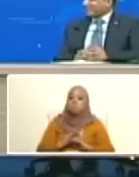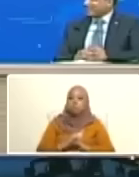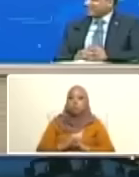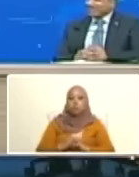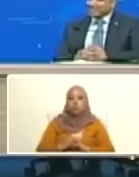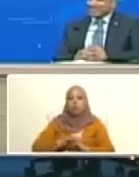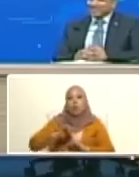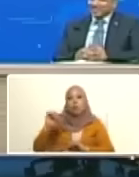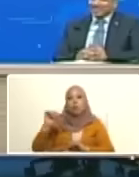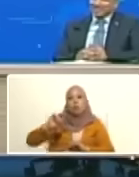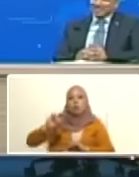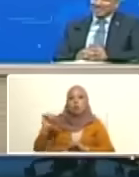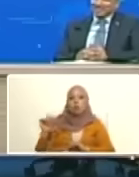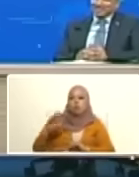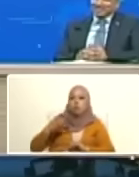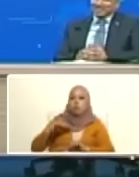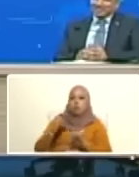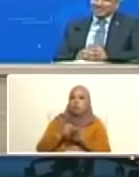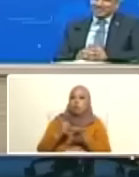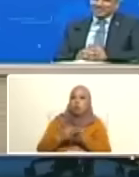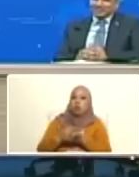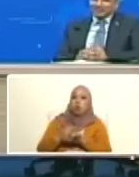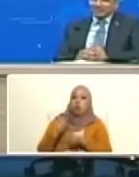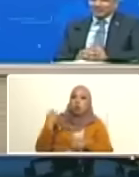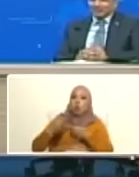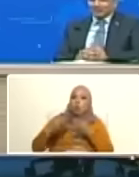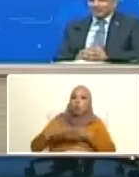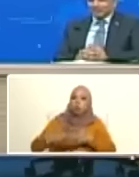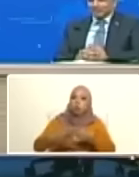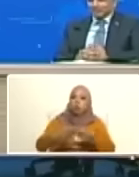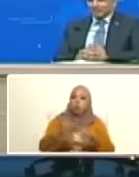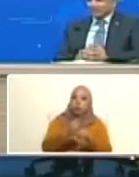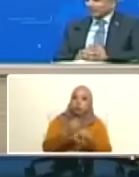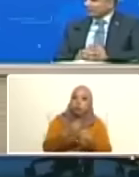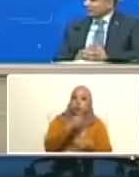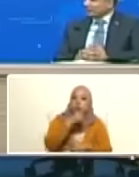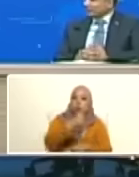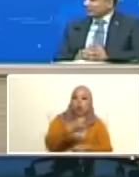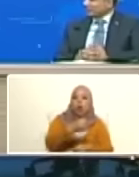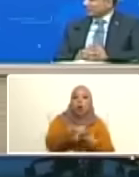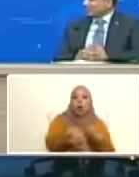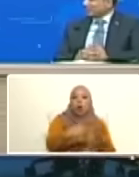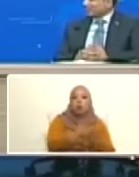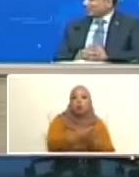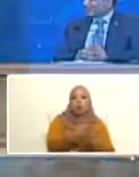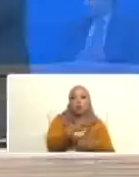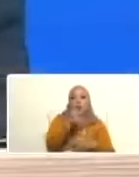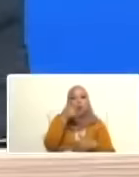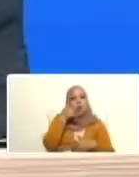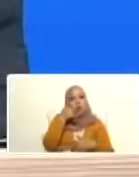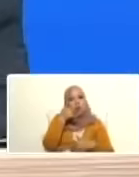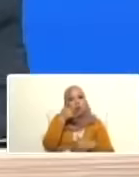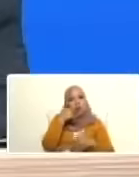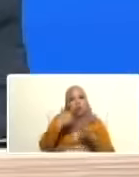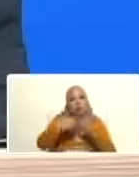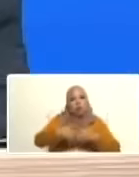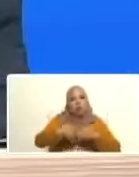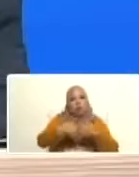Pero son efectivos, se enteran, mira, llegó un barco, ¿qué? Le llega uno el dato, mira, no sé quién llamó, el empresario